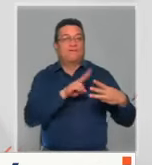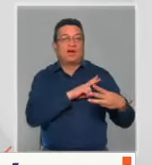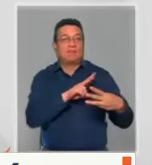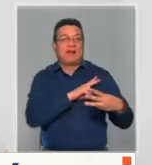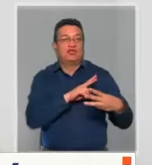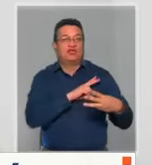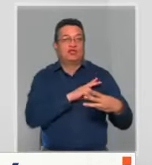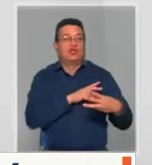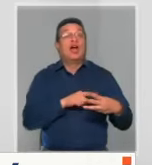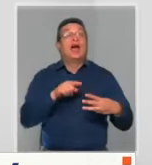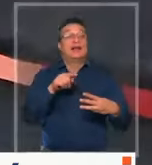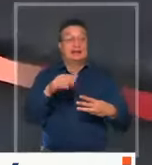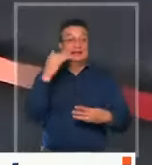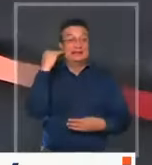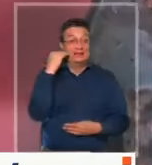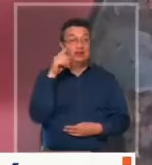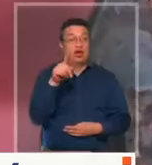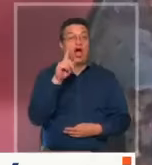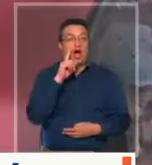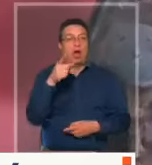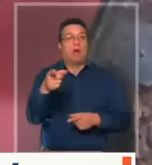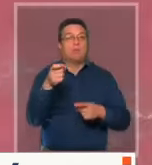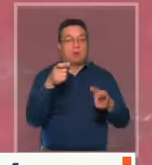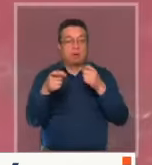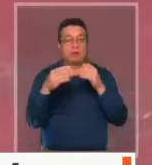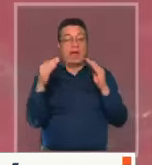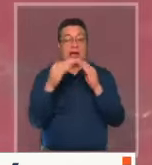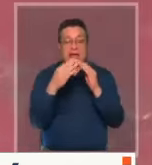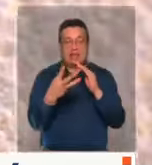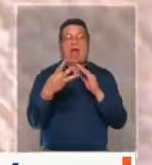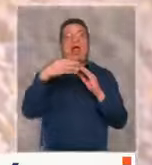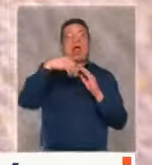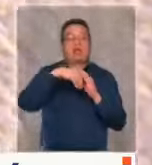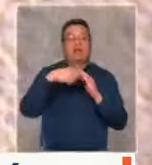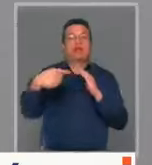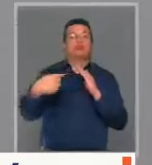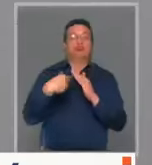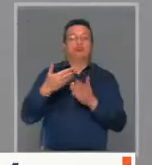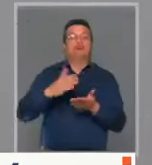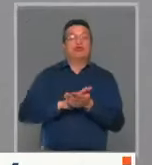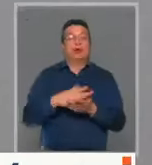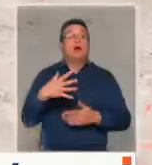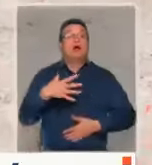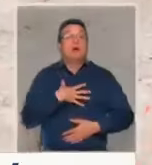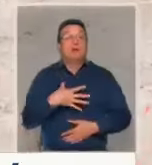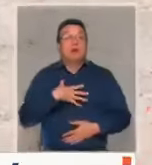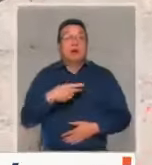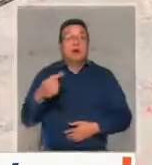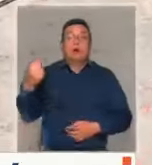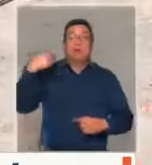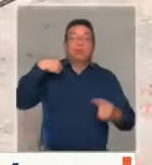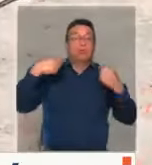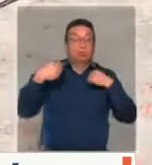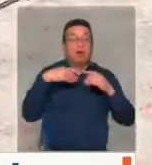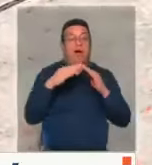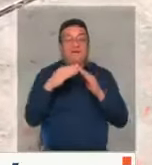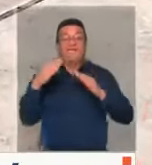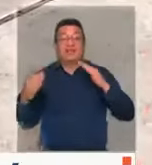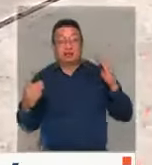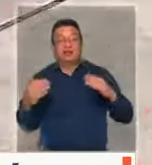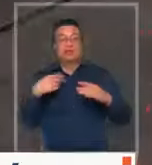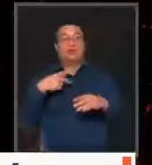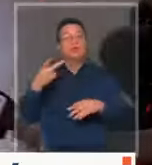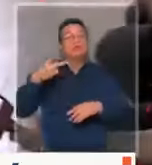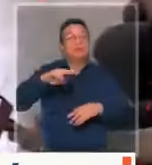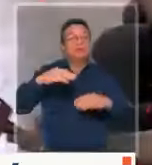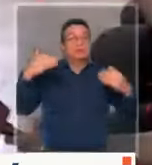Casos en donde los niños recibieron disparos en su propio hogar. Por eso, por el miedo de ser víctimas de balas locas, hay vecinos que han hecho